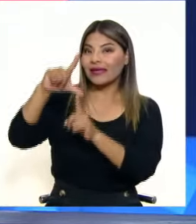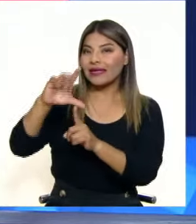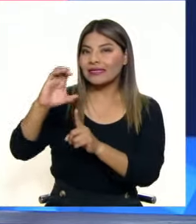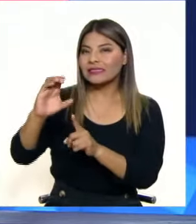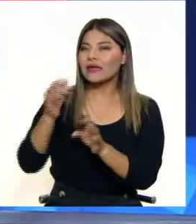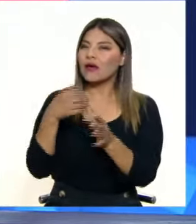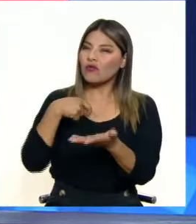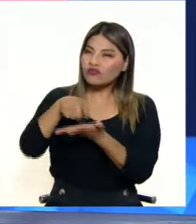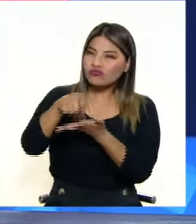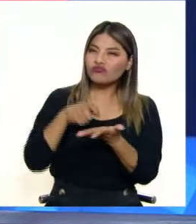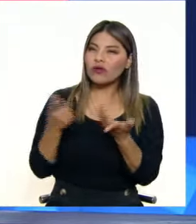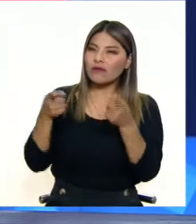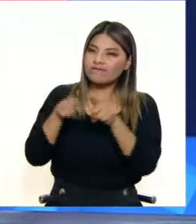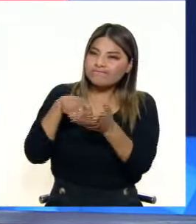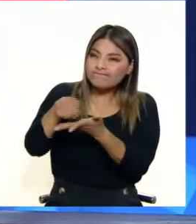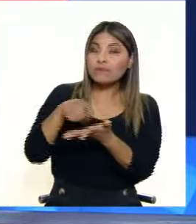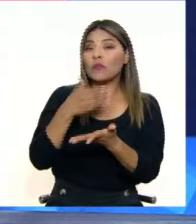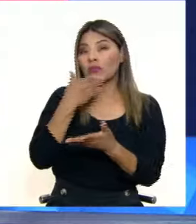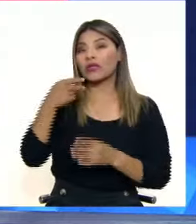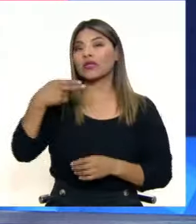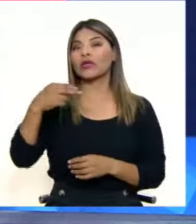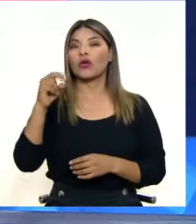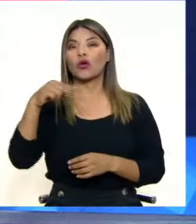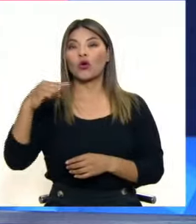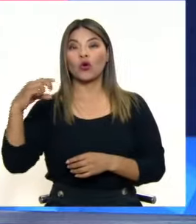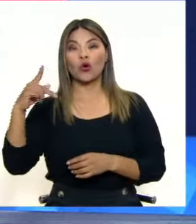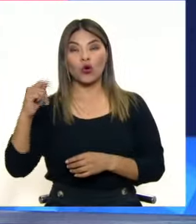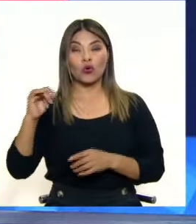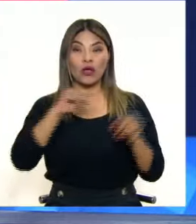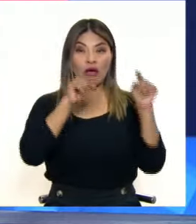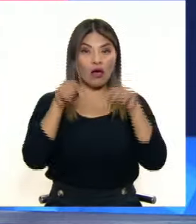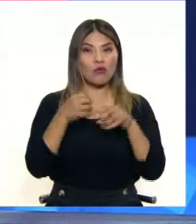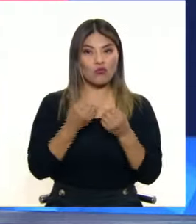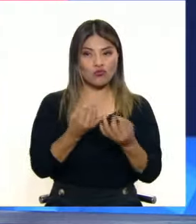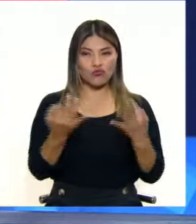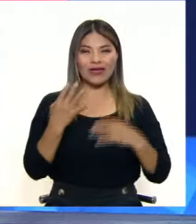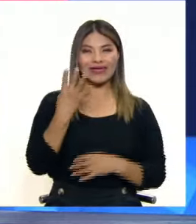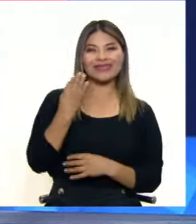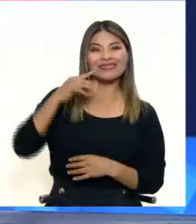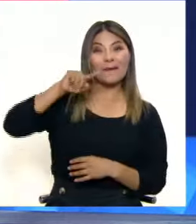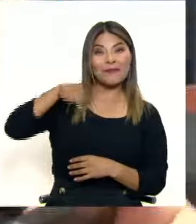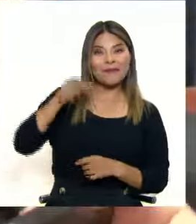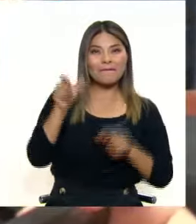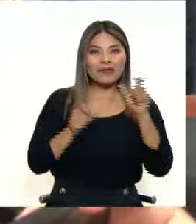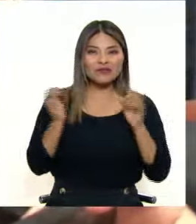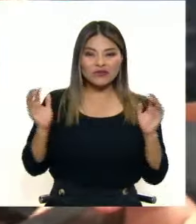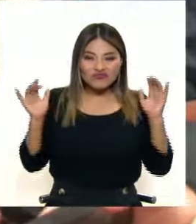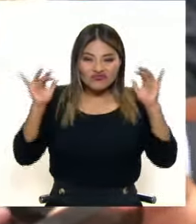Kong. Además, estimó que más de 15.000 visitantes estarán en el foro APEC.